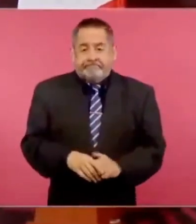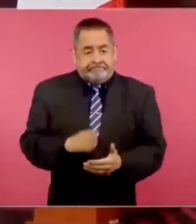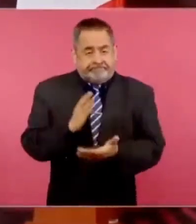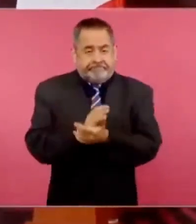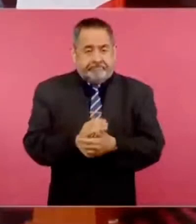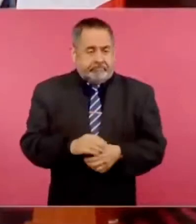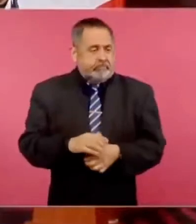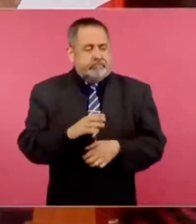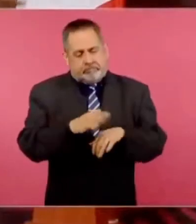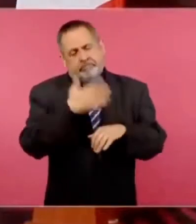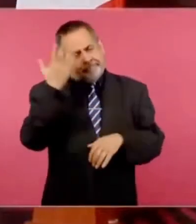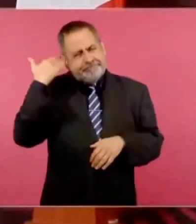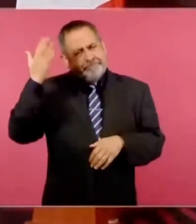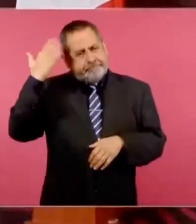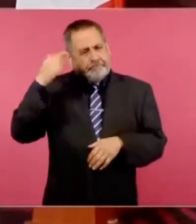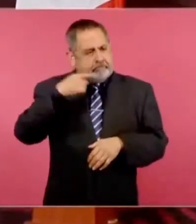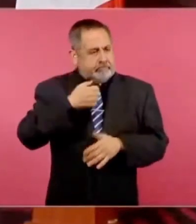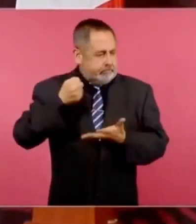porque eran influyentes.